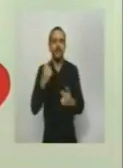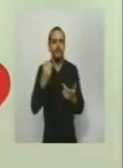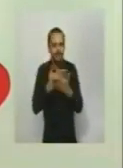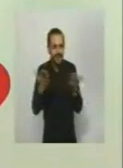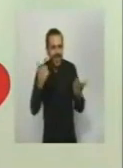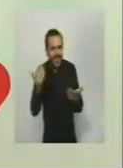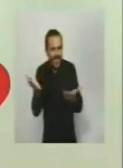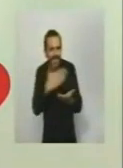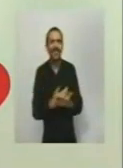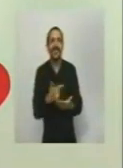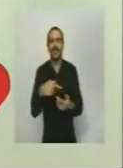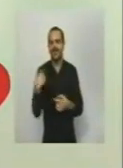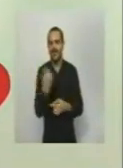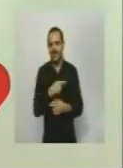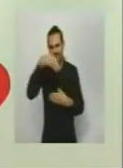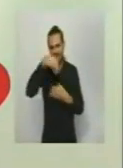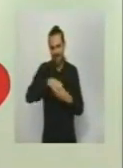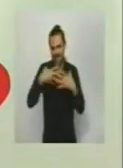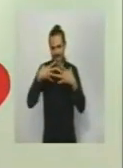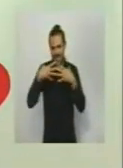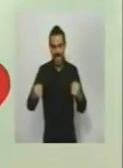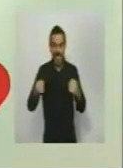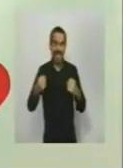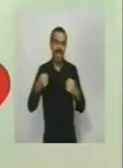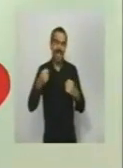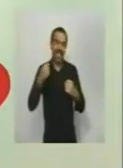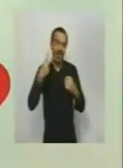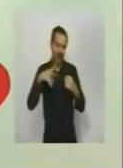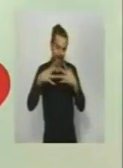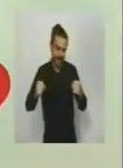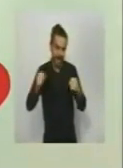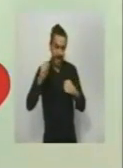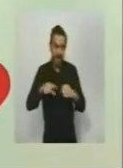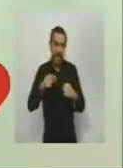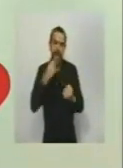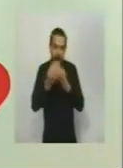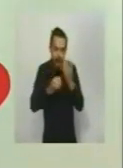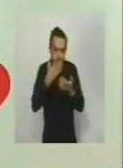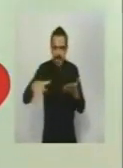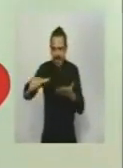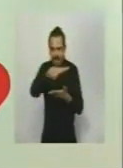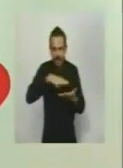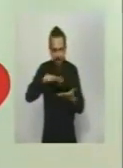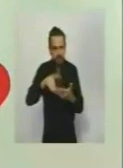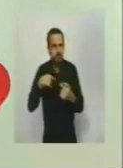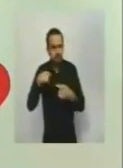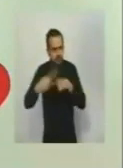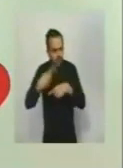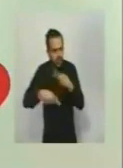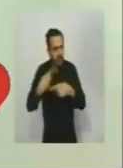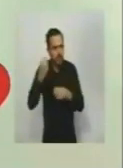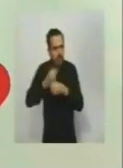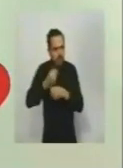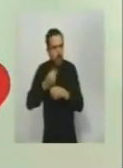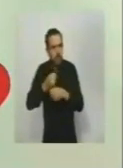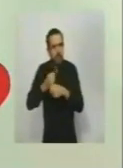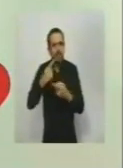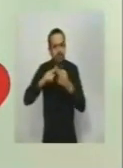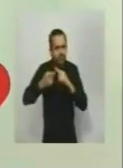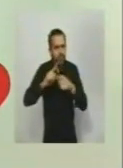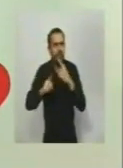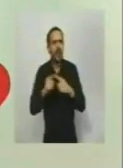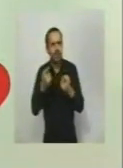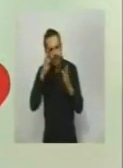seguimos trabajando en el control y en la adecuación de todos los sistemas de soporte que tienen que ver